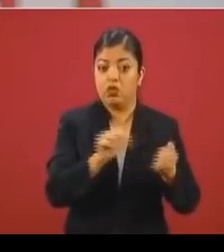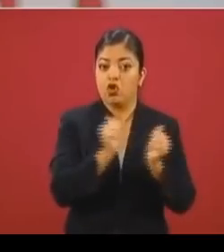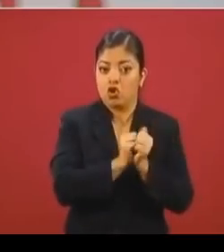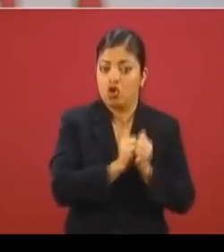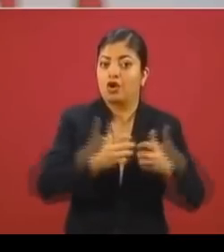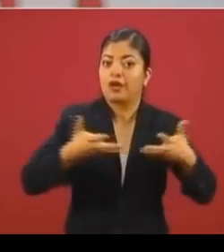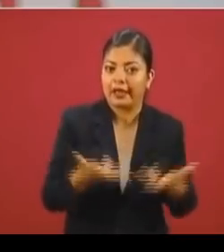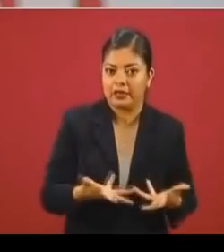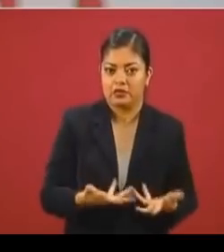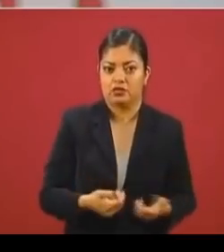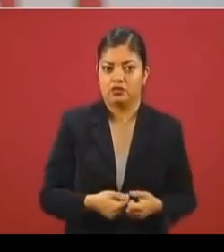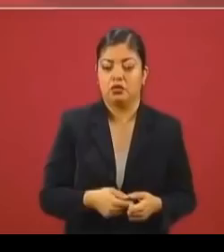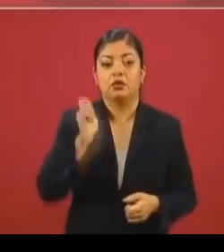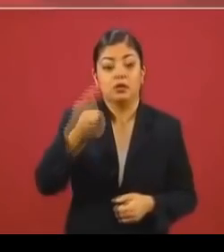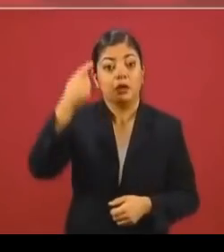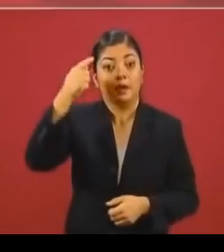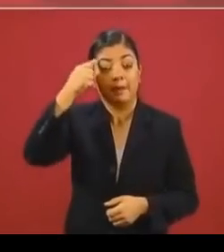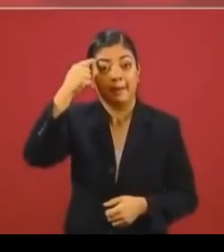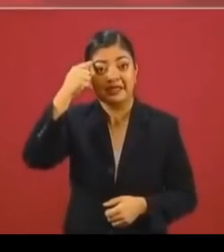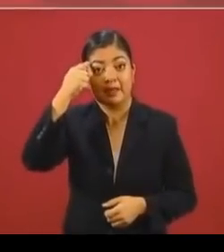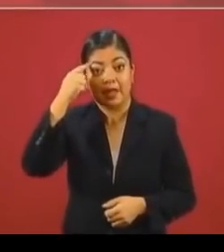es pensamiento y acción.